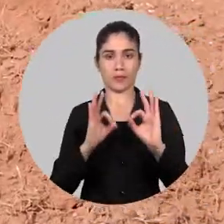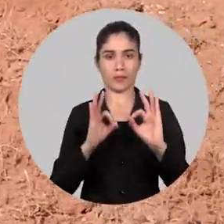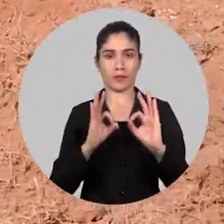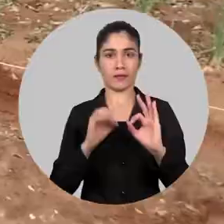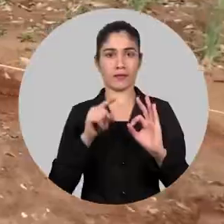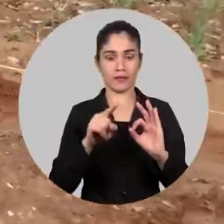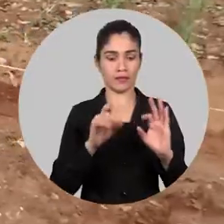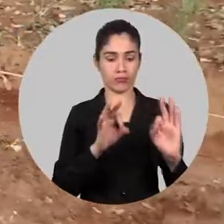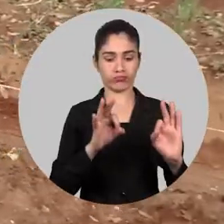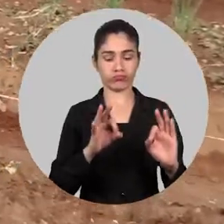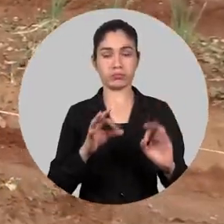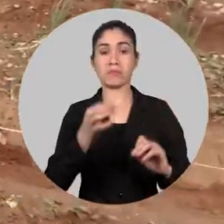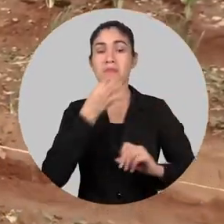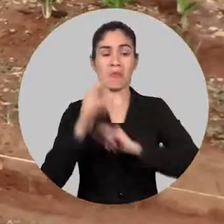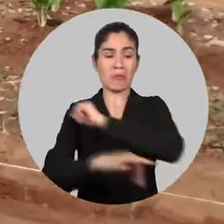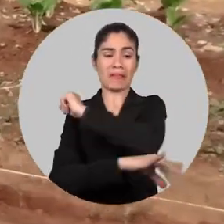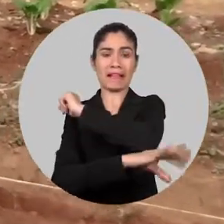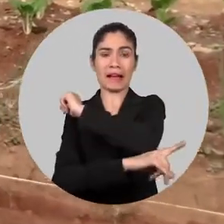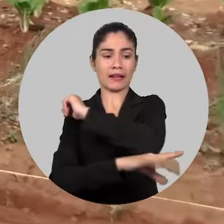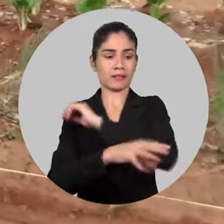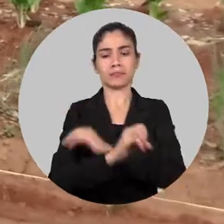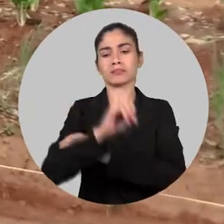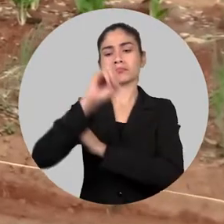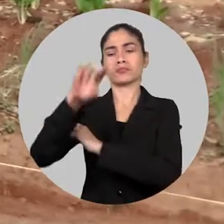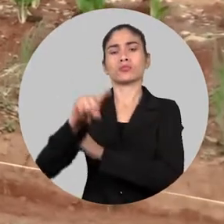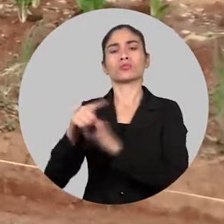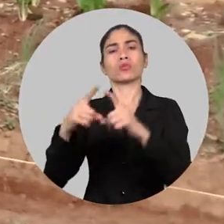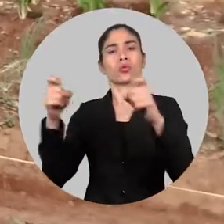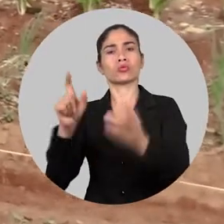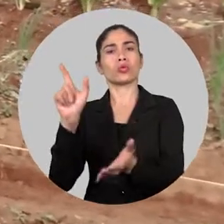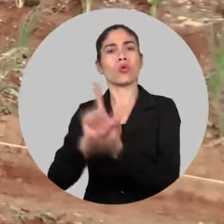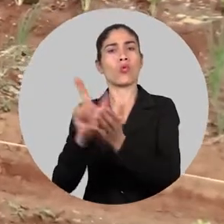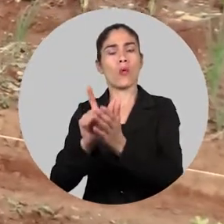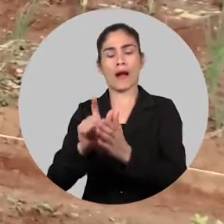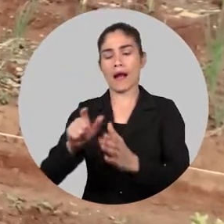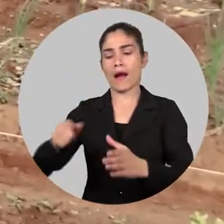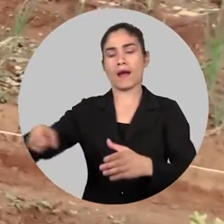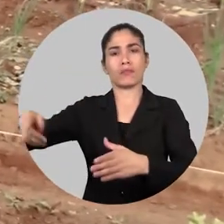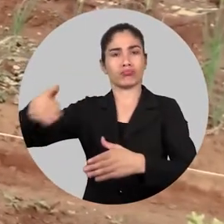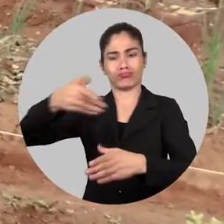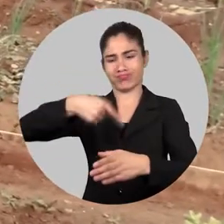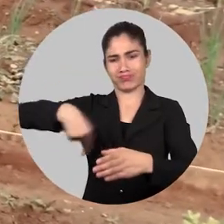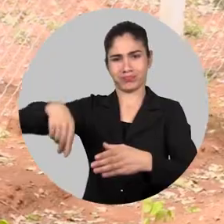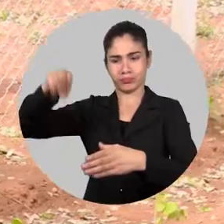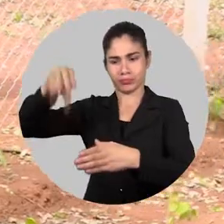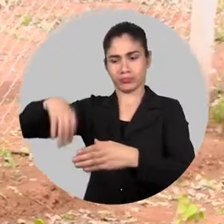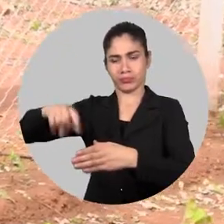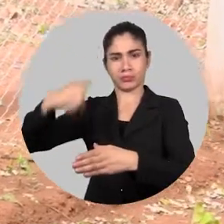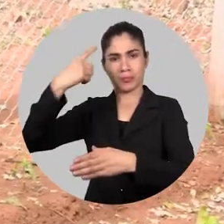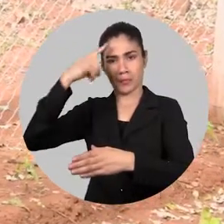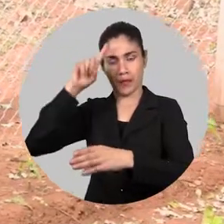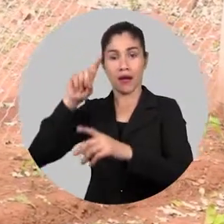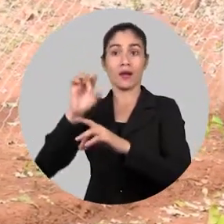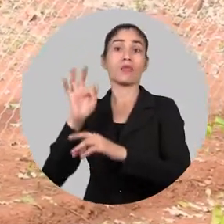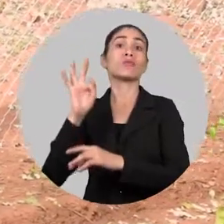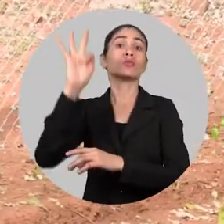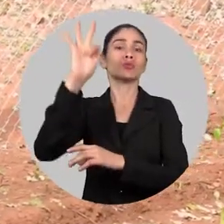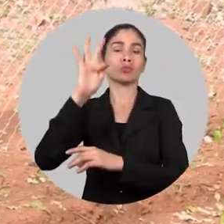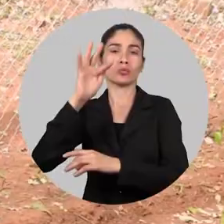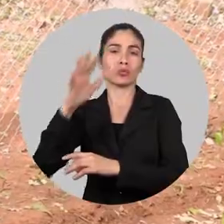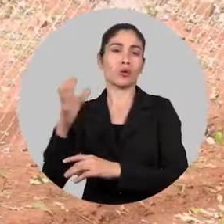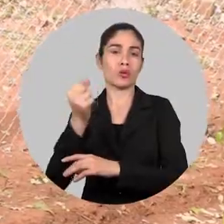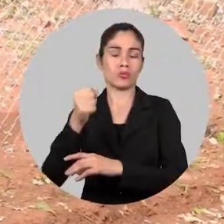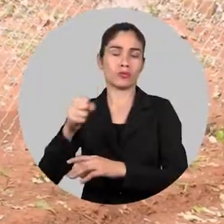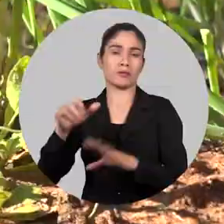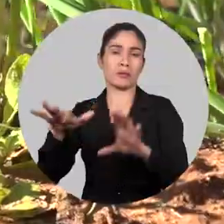Vamos a por un momento, recuidí su labo. Entonces ya apartada, vete en lugar. Este es el pozo de abrirlo de